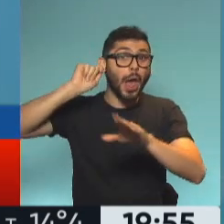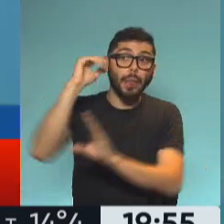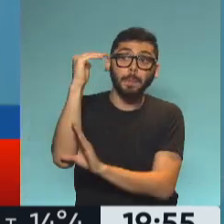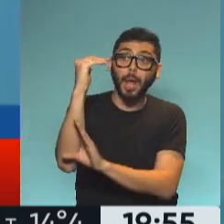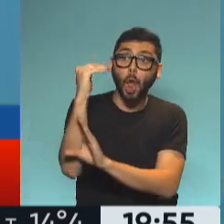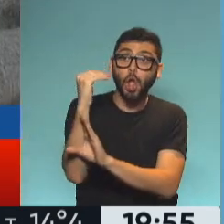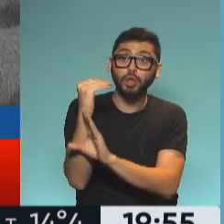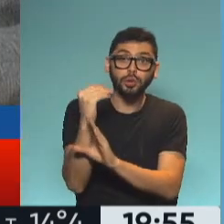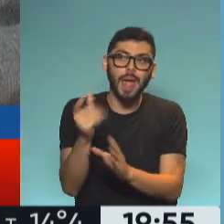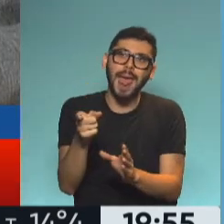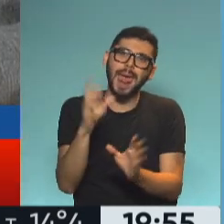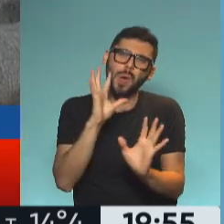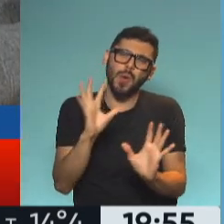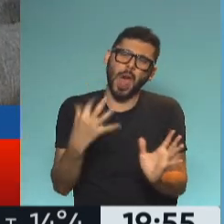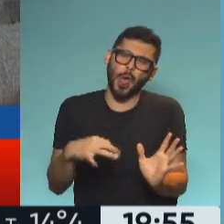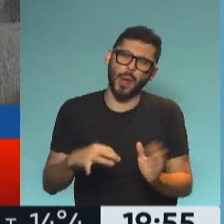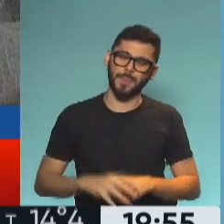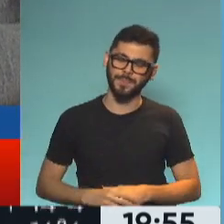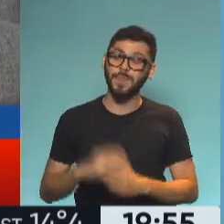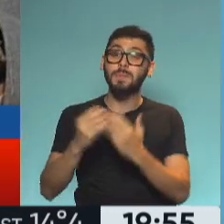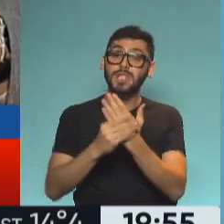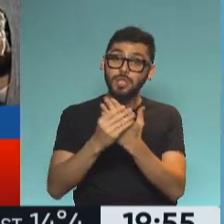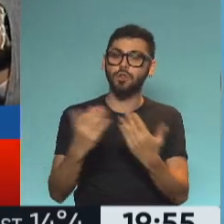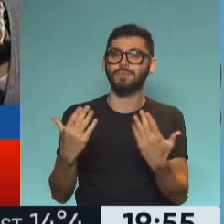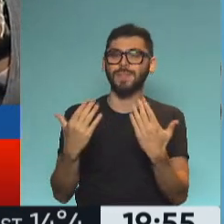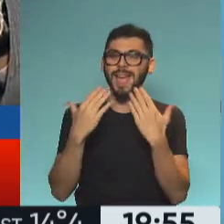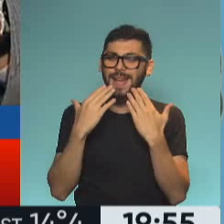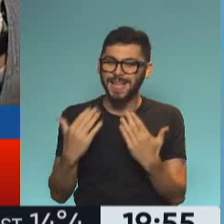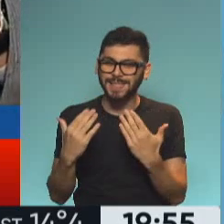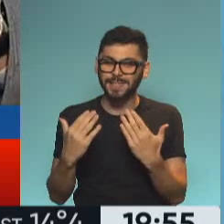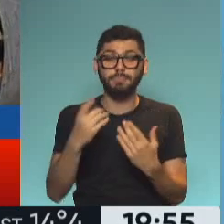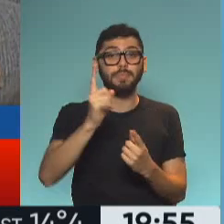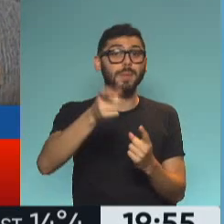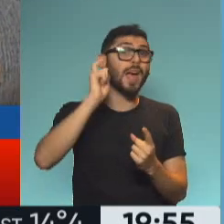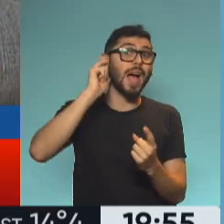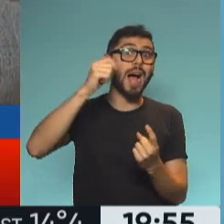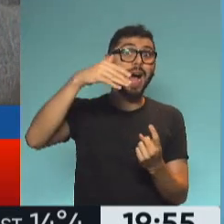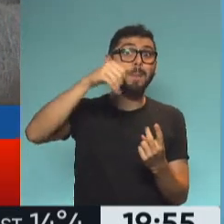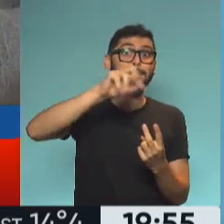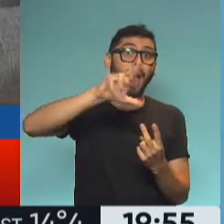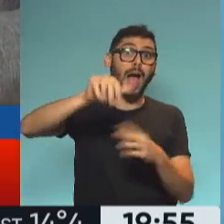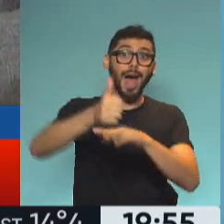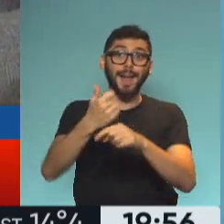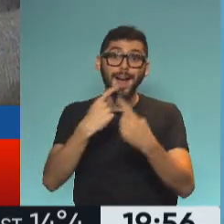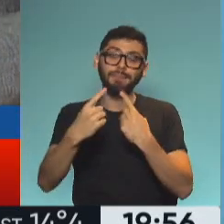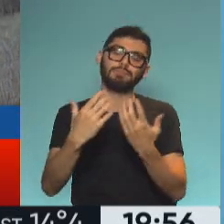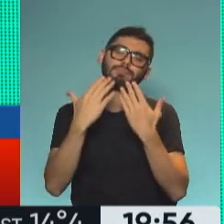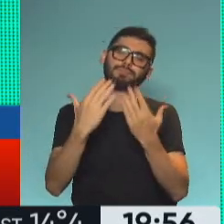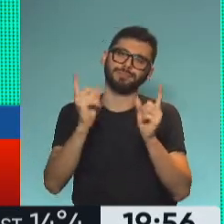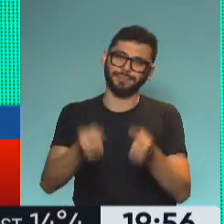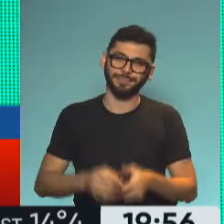muy cuidadosos. Ministro, muchísimas gracias. Gracias, Gabriel Gamarra, también por esta entrevista.